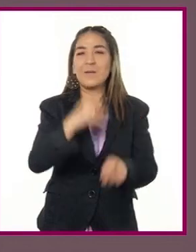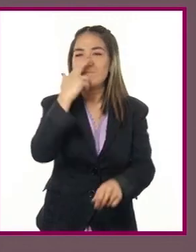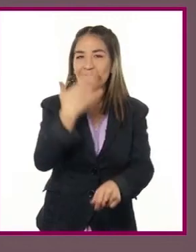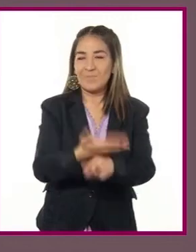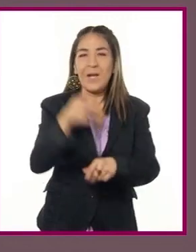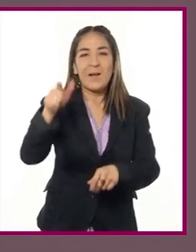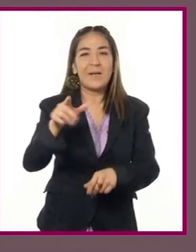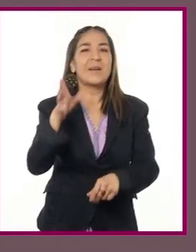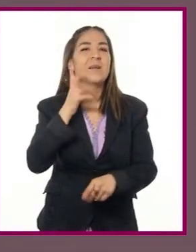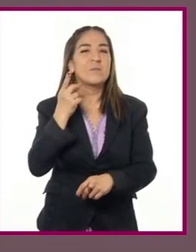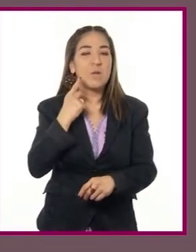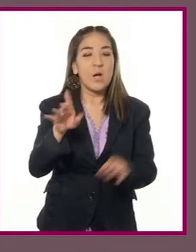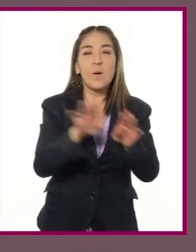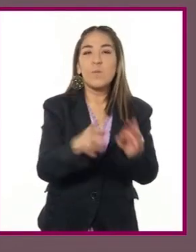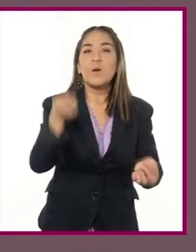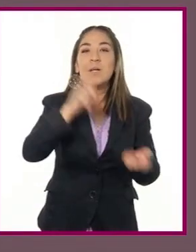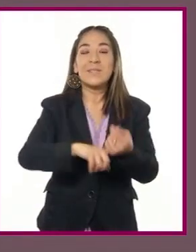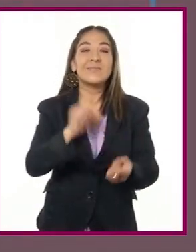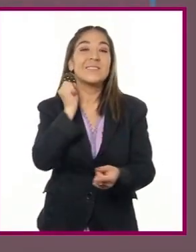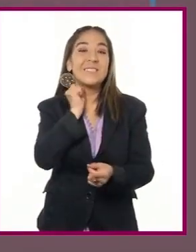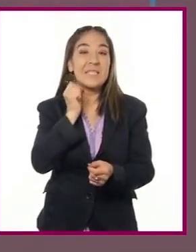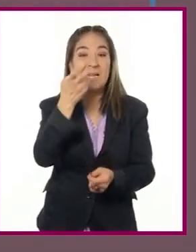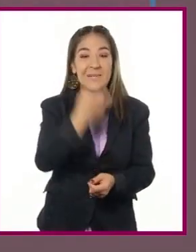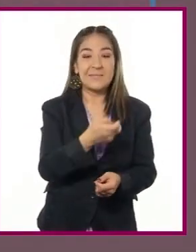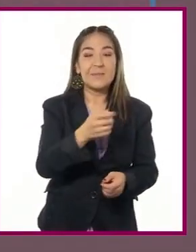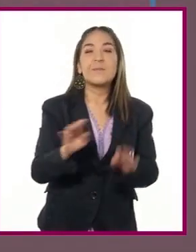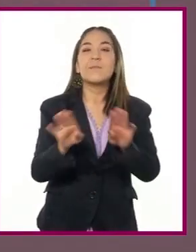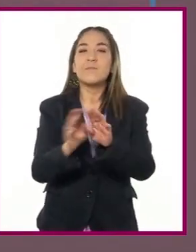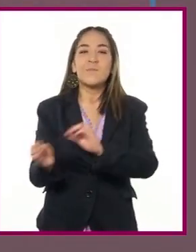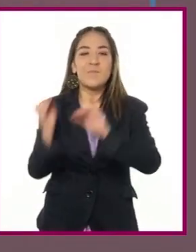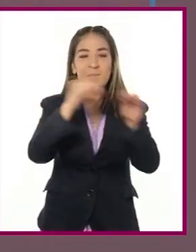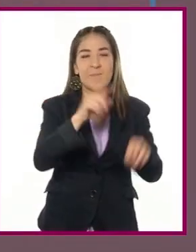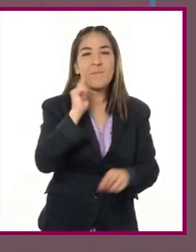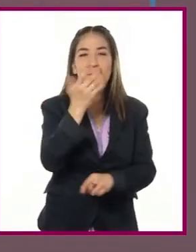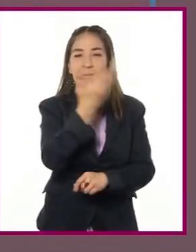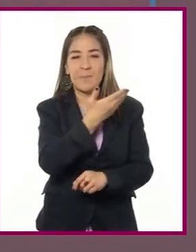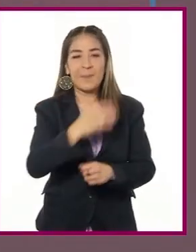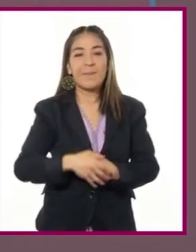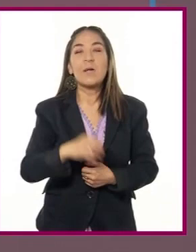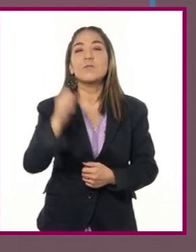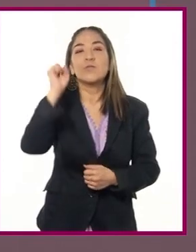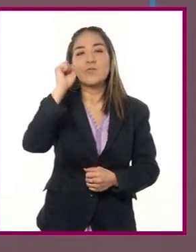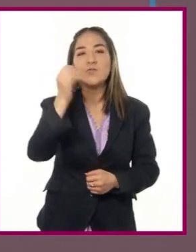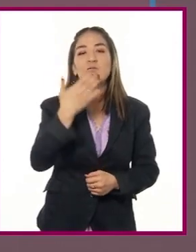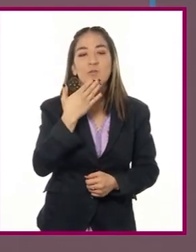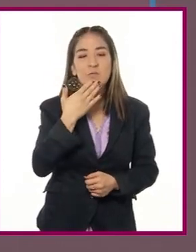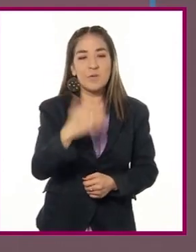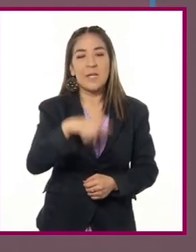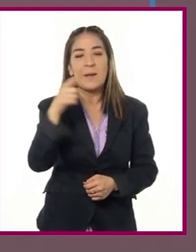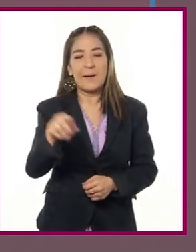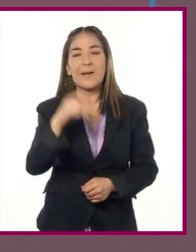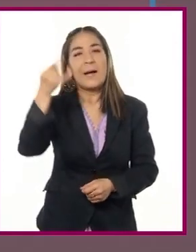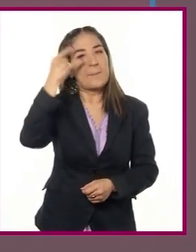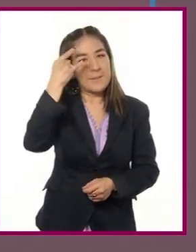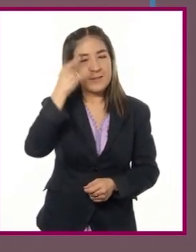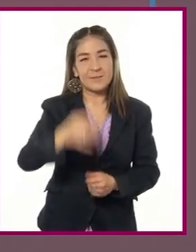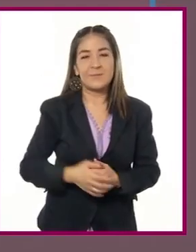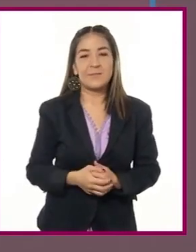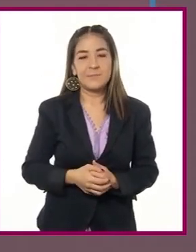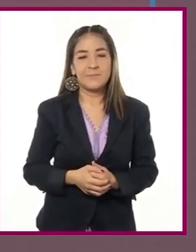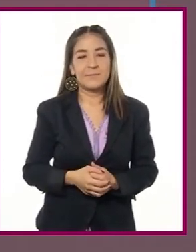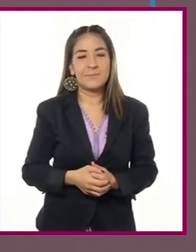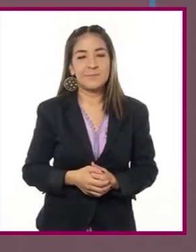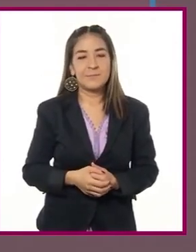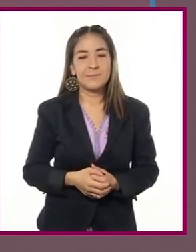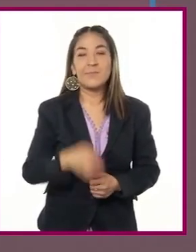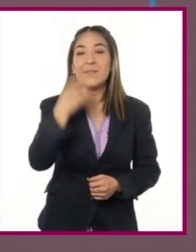las primeras mujeres al Senado de la República, Alicia Arellano Tapia por Sonora y María Lavalle Urbina por Campeche.